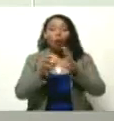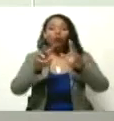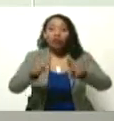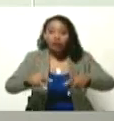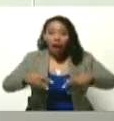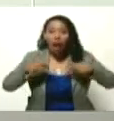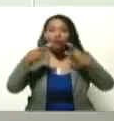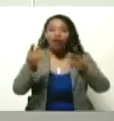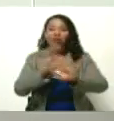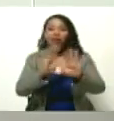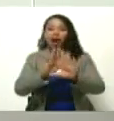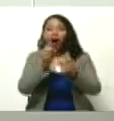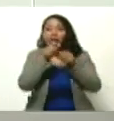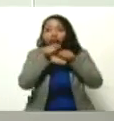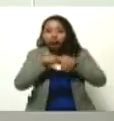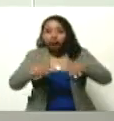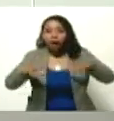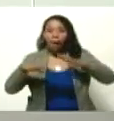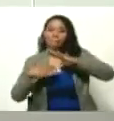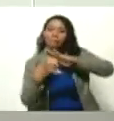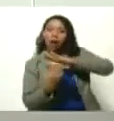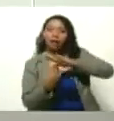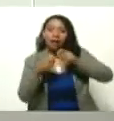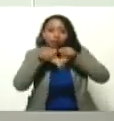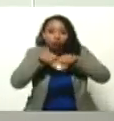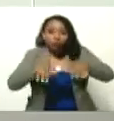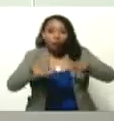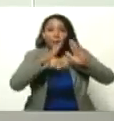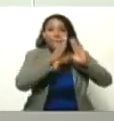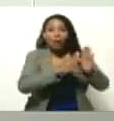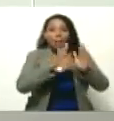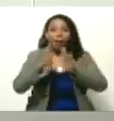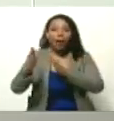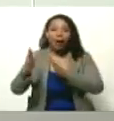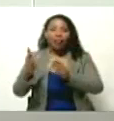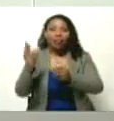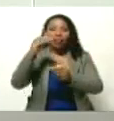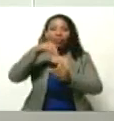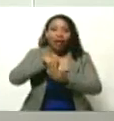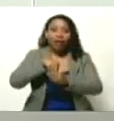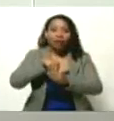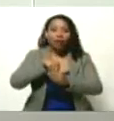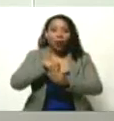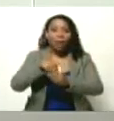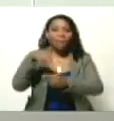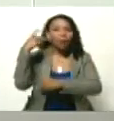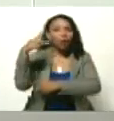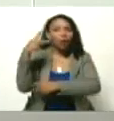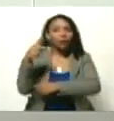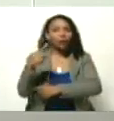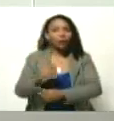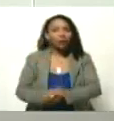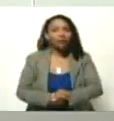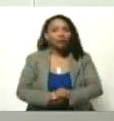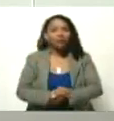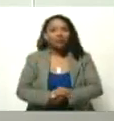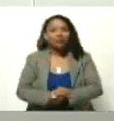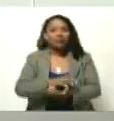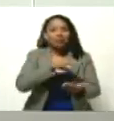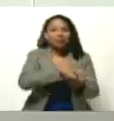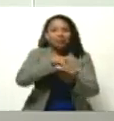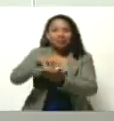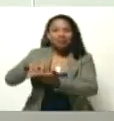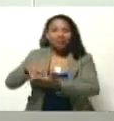ya las estructuras de base, pero ahora las estructuras organizativas, digamos, municipales, parroquiales y estadales? ¿Esto va